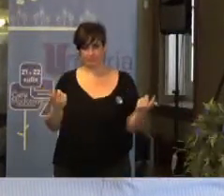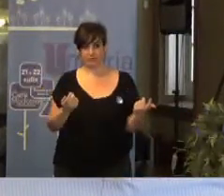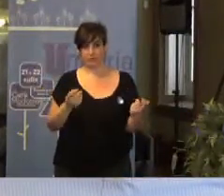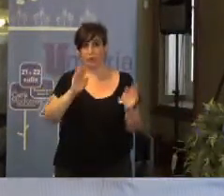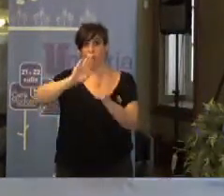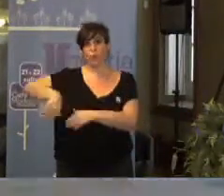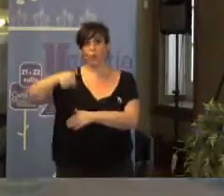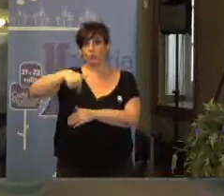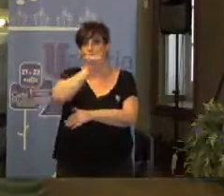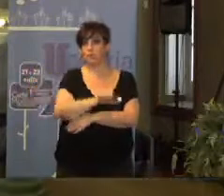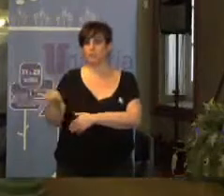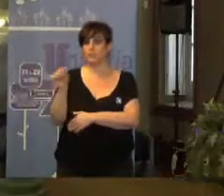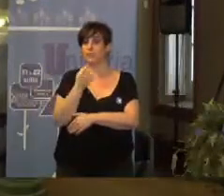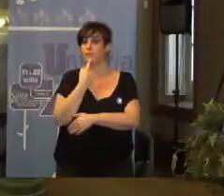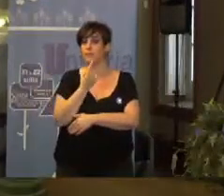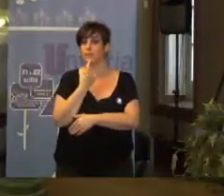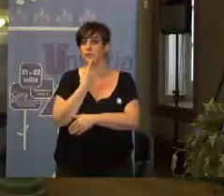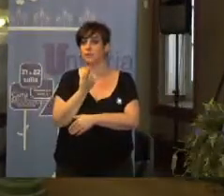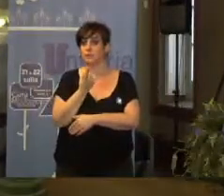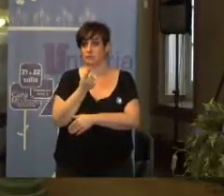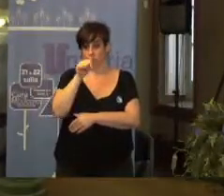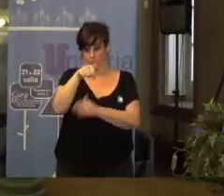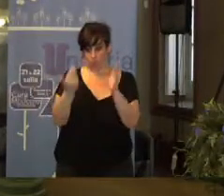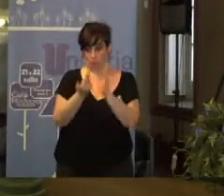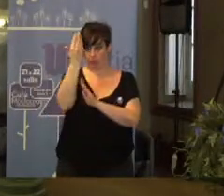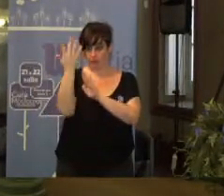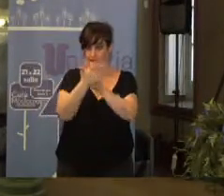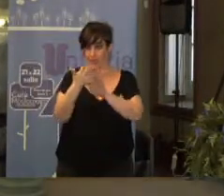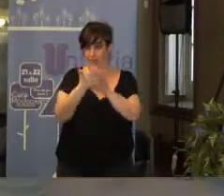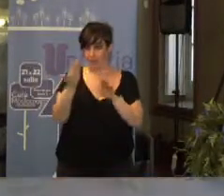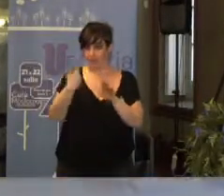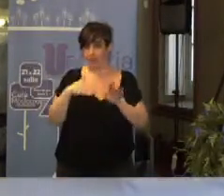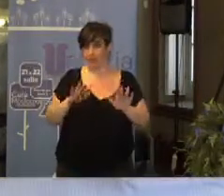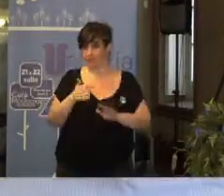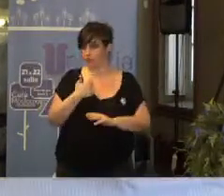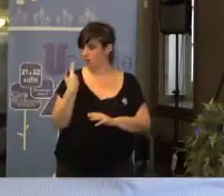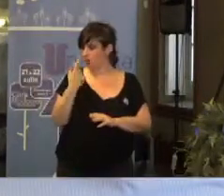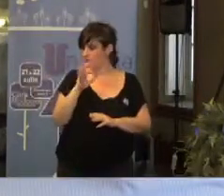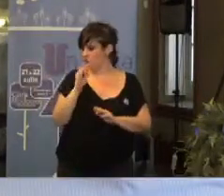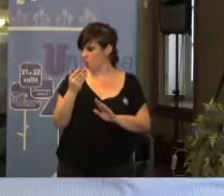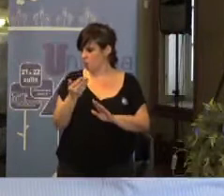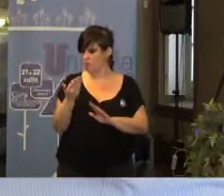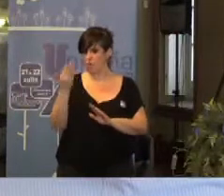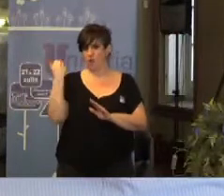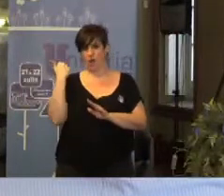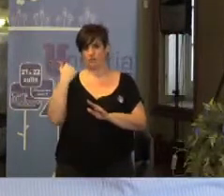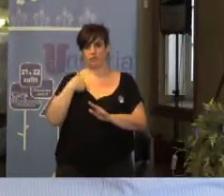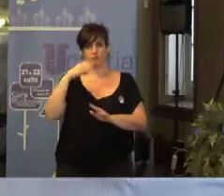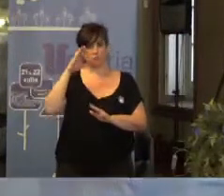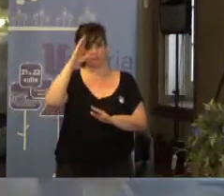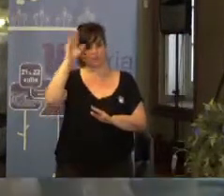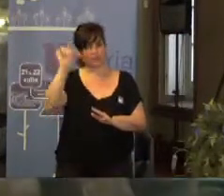semana, podíamos falar de 100 cousas, da mina de Touro falouse esta mañá, pero é que eu onte vin pola radio o antonte que outra vez o plan